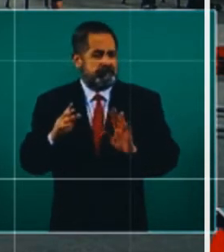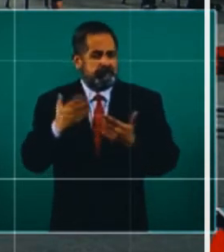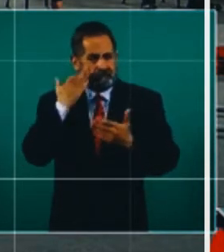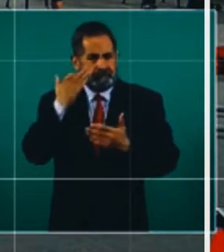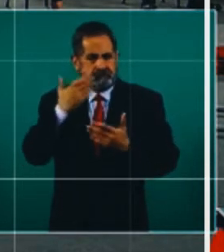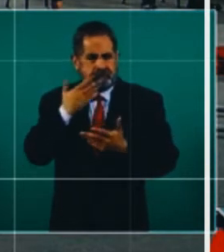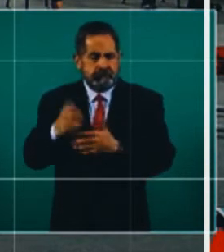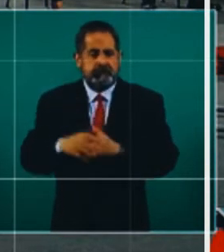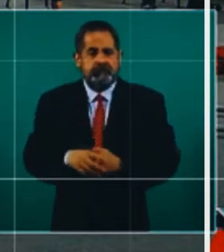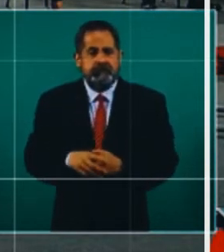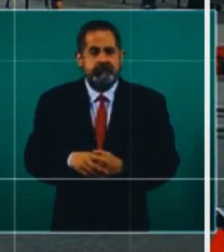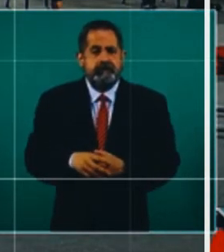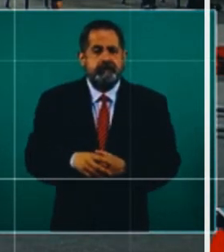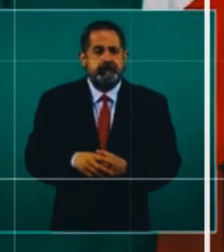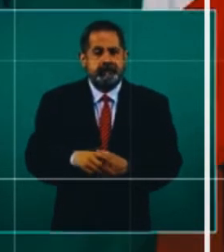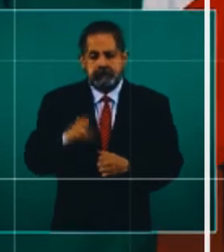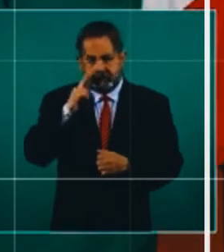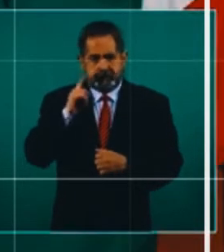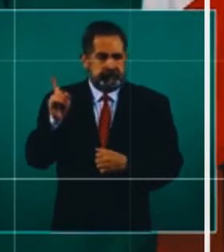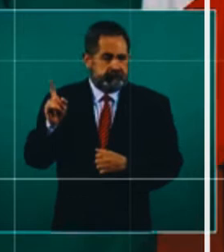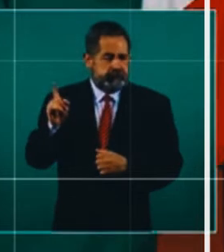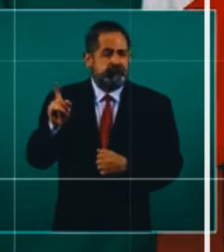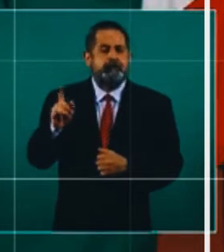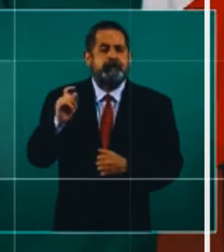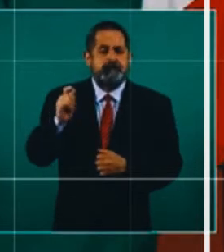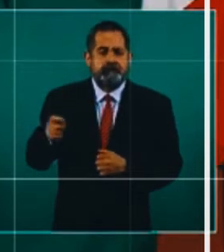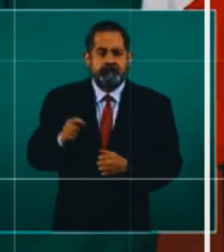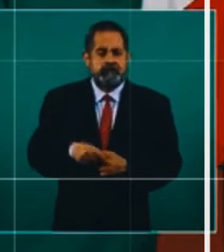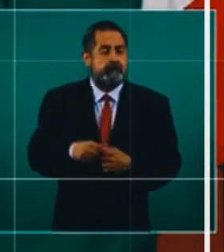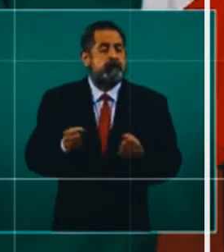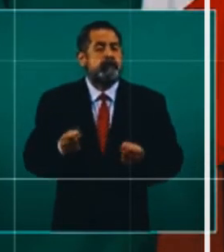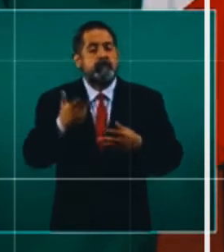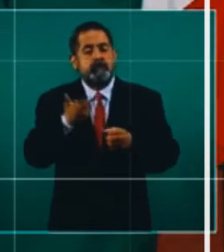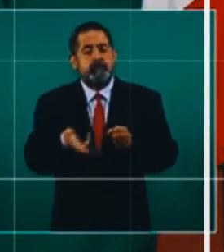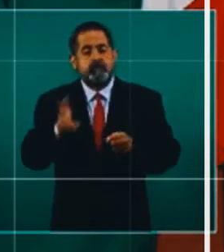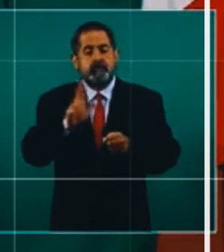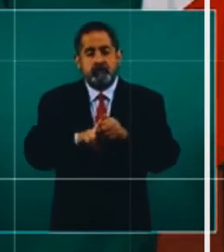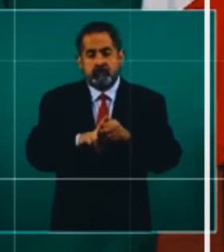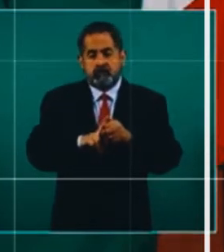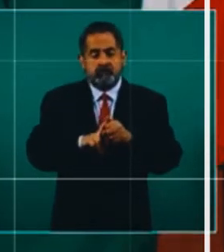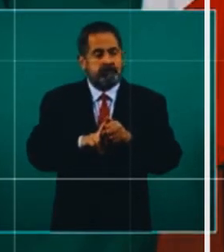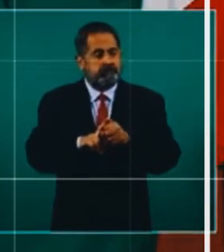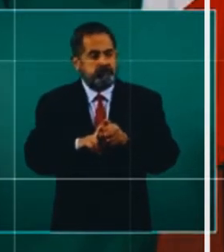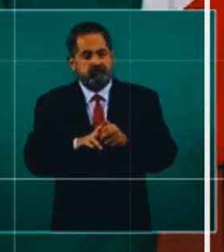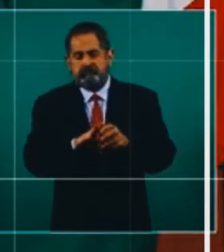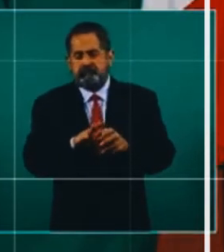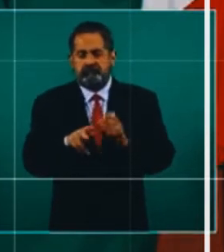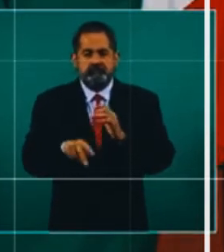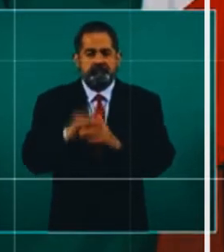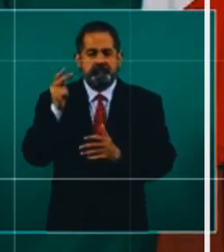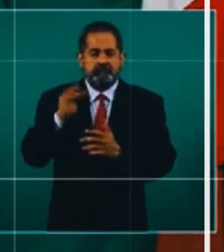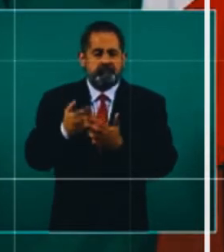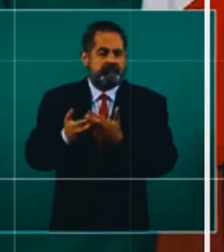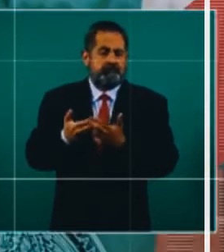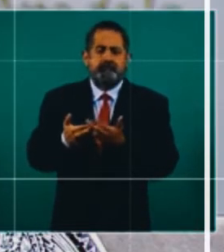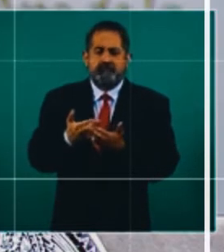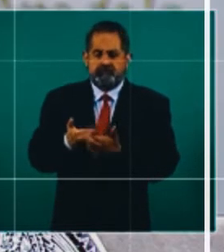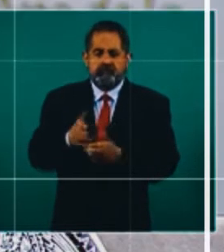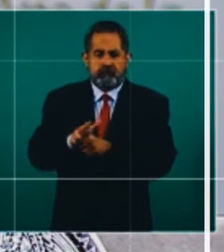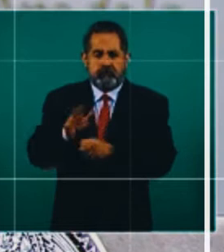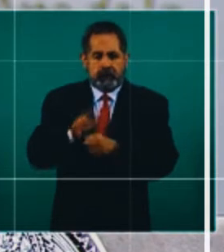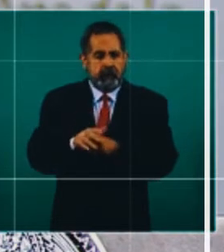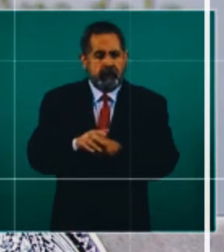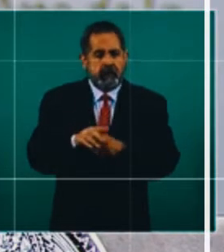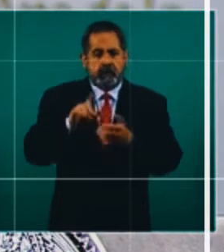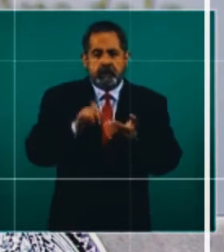En las siguientes dos imágenes lo que se ve también es la ocupación hospitalaria, que se mide en tiempo real y que